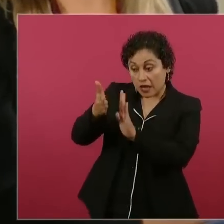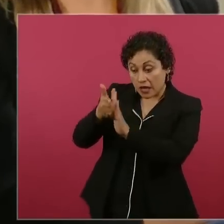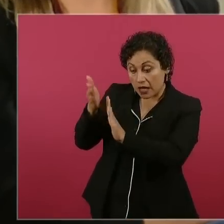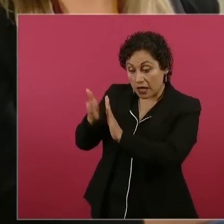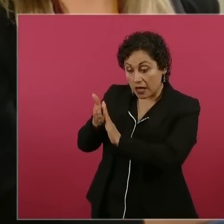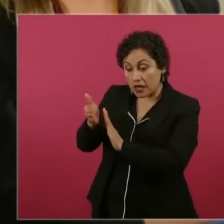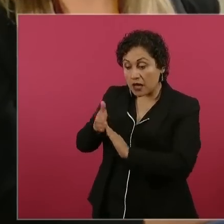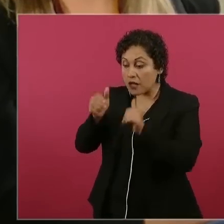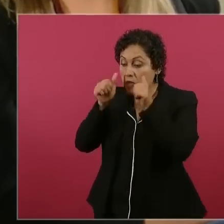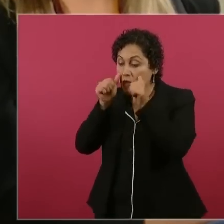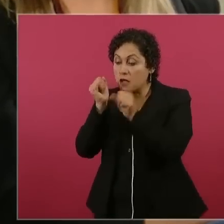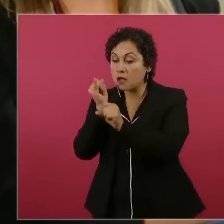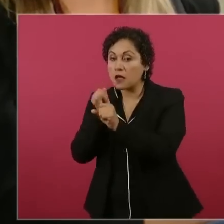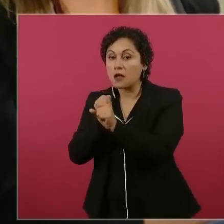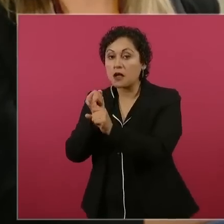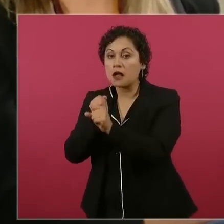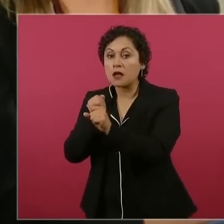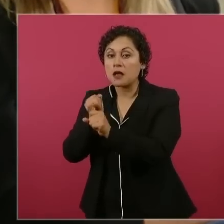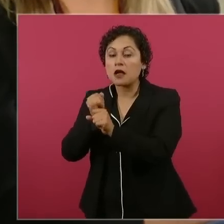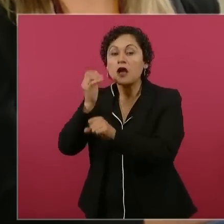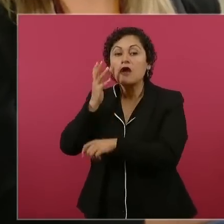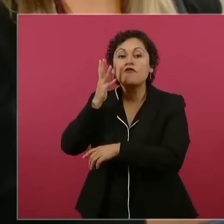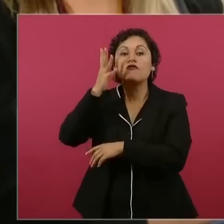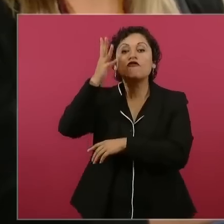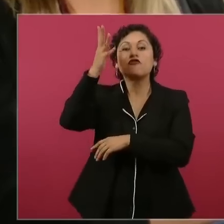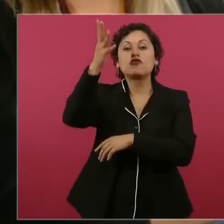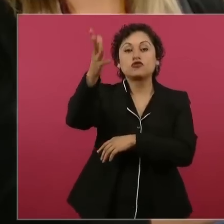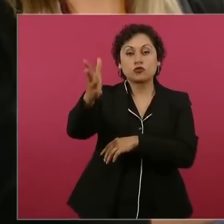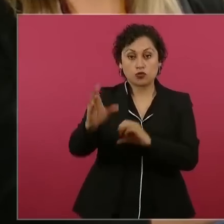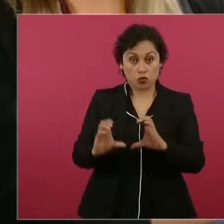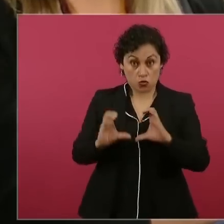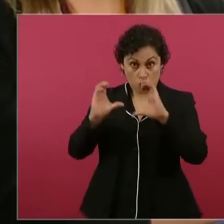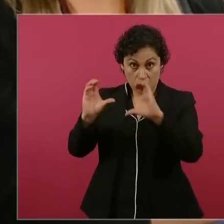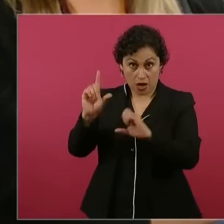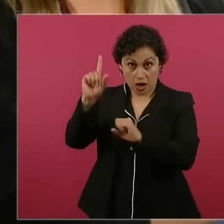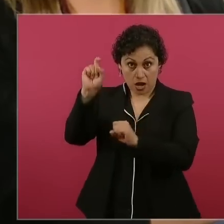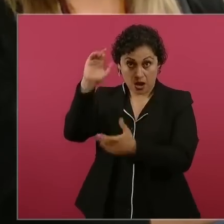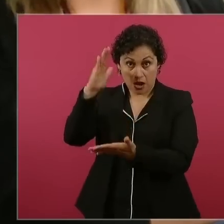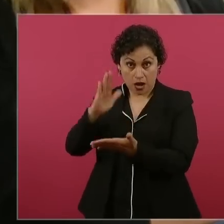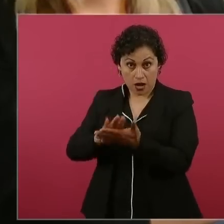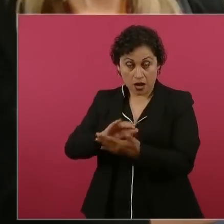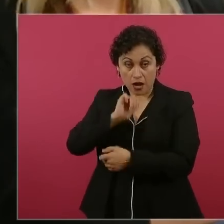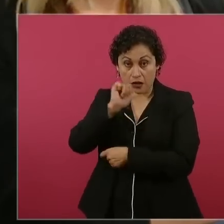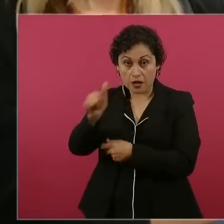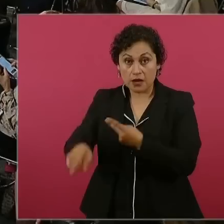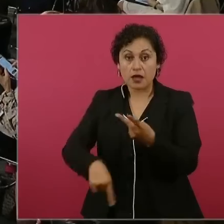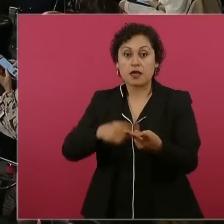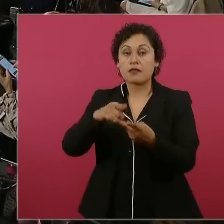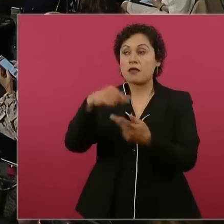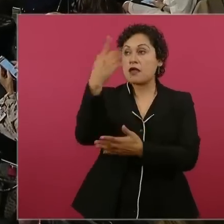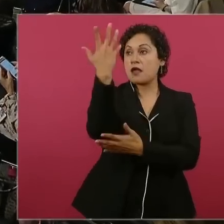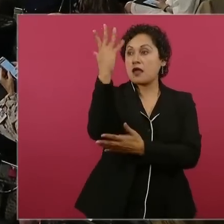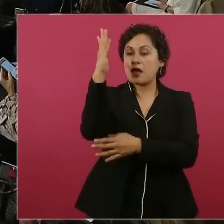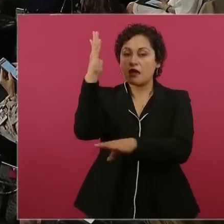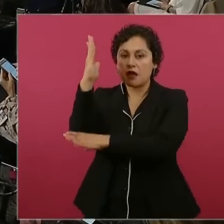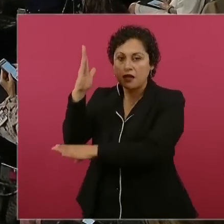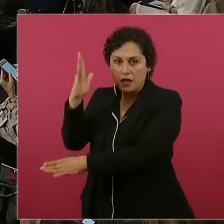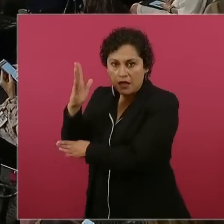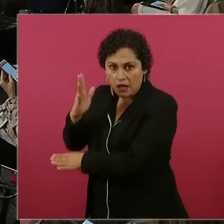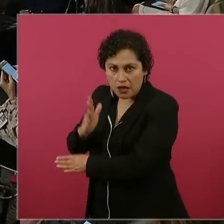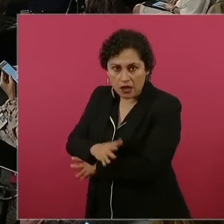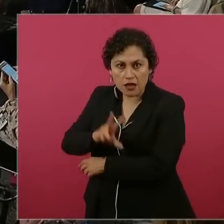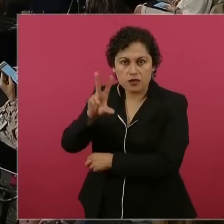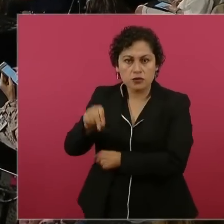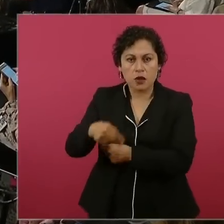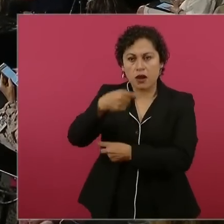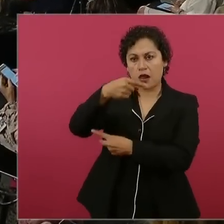futuro, presidente, que no haya escasez de agua, que no haya desertificación y que no haya más tala. Esa es una de las